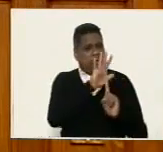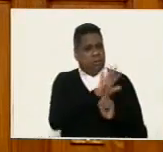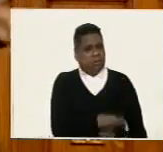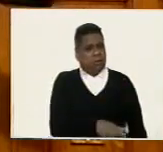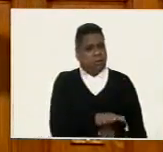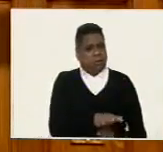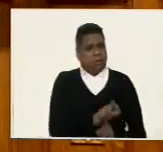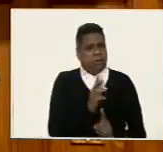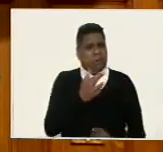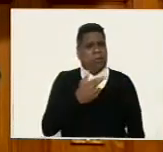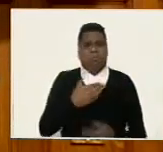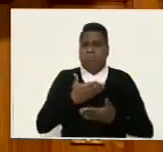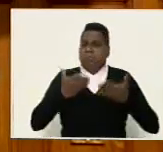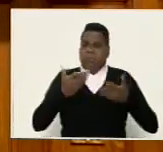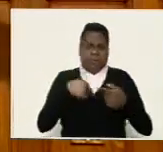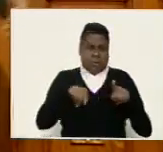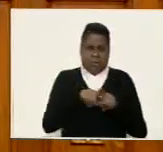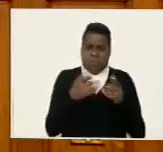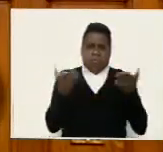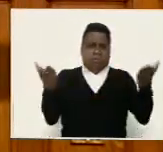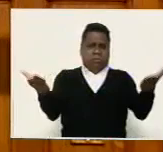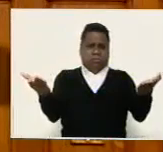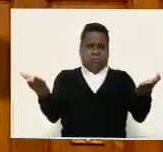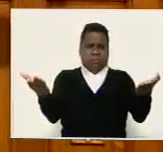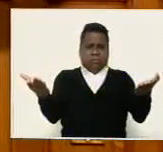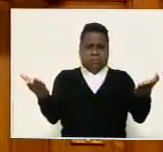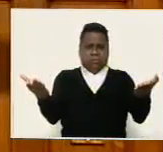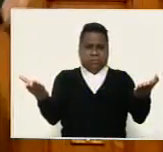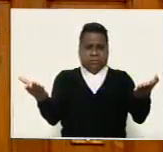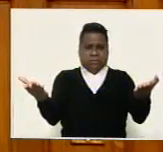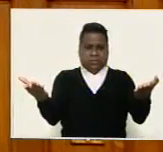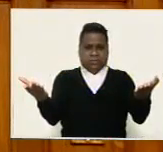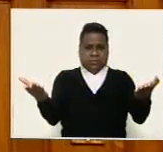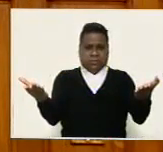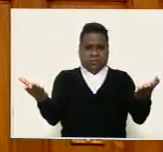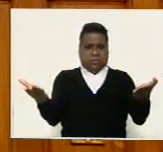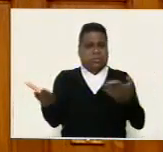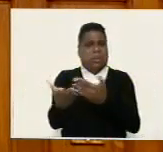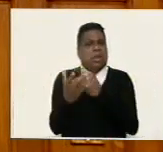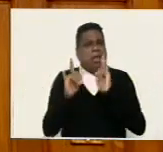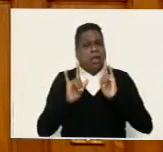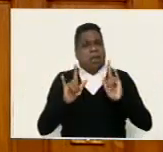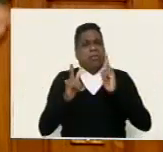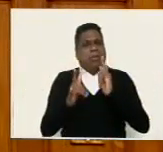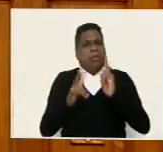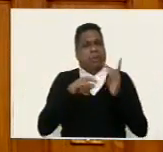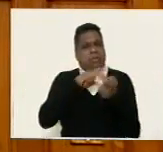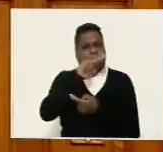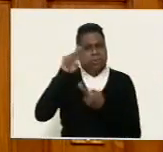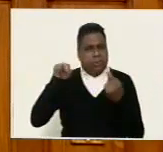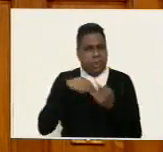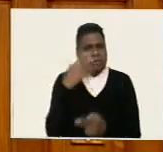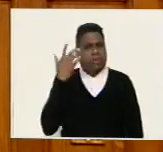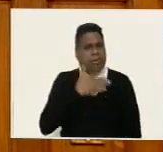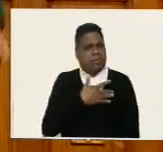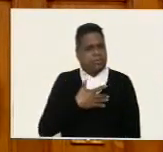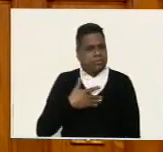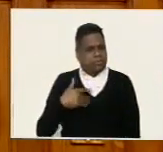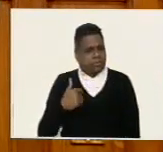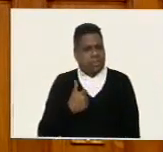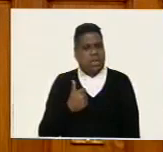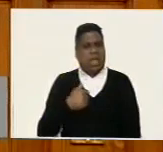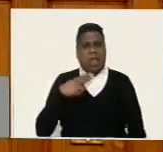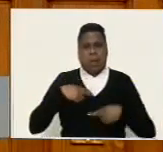Y seguiremos con los brazos abiertos, con el amor revolucionario, de seguir apoyando a todo aquel que crea en el humanismo, que crea